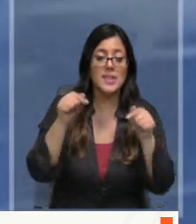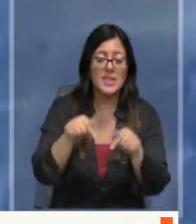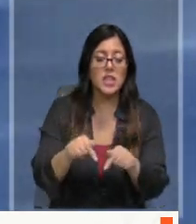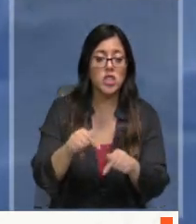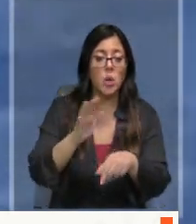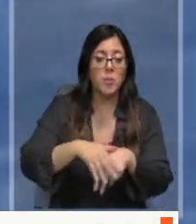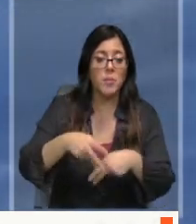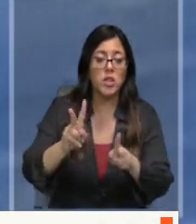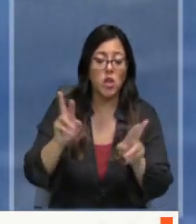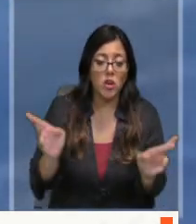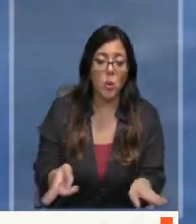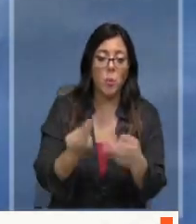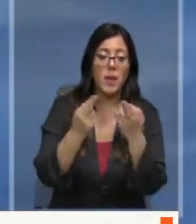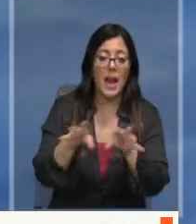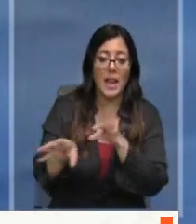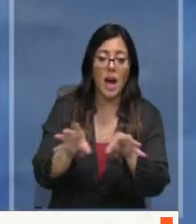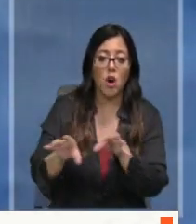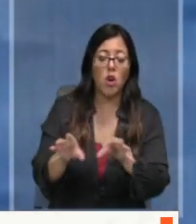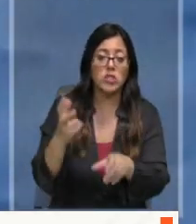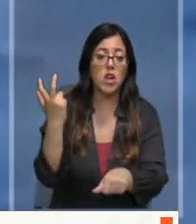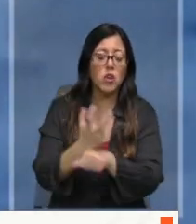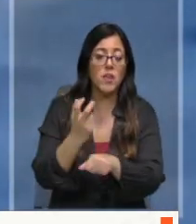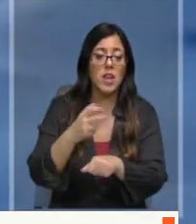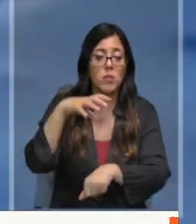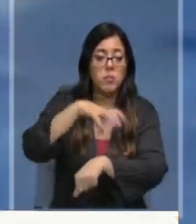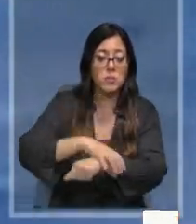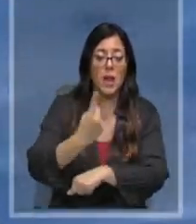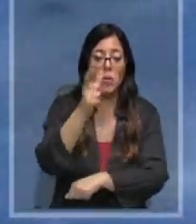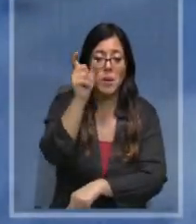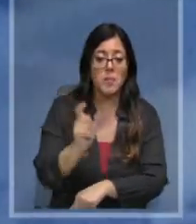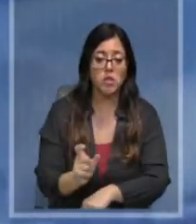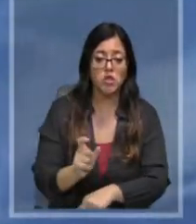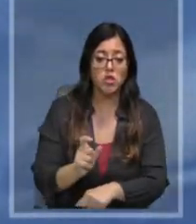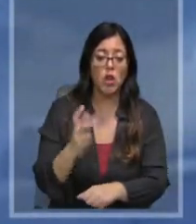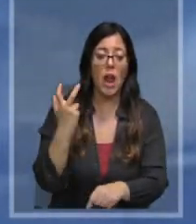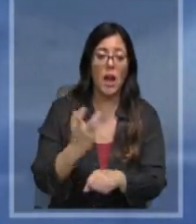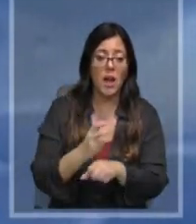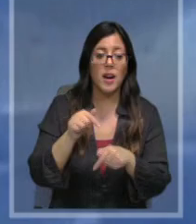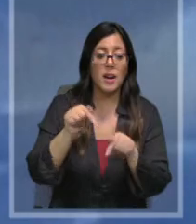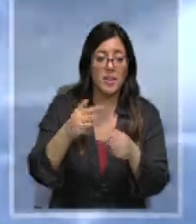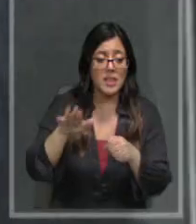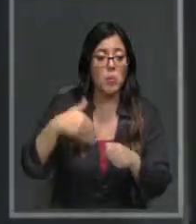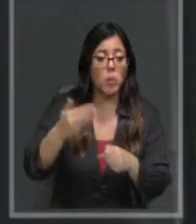permitió recuperar lo robado y detener a uno de los asaltantes, luego